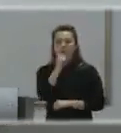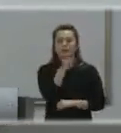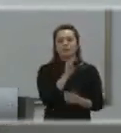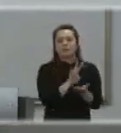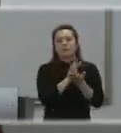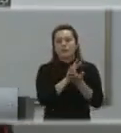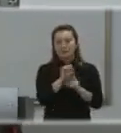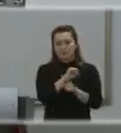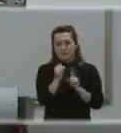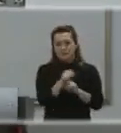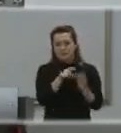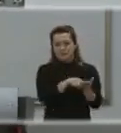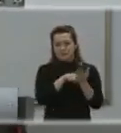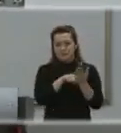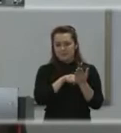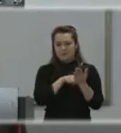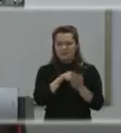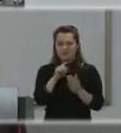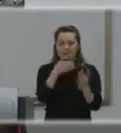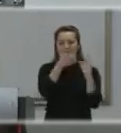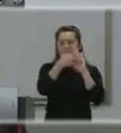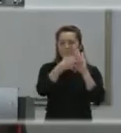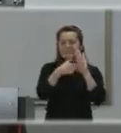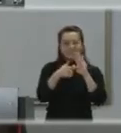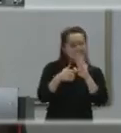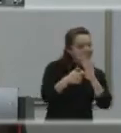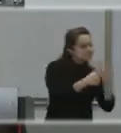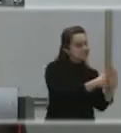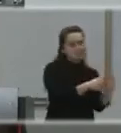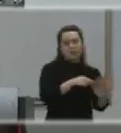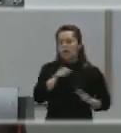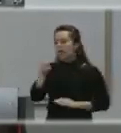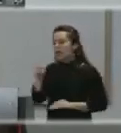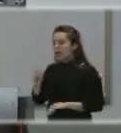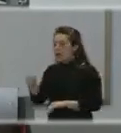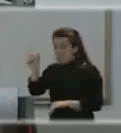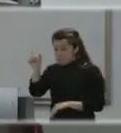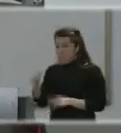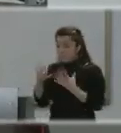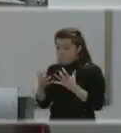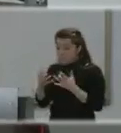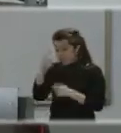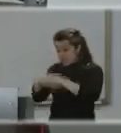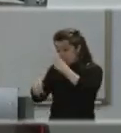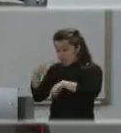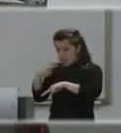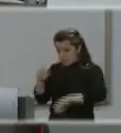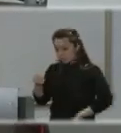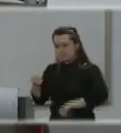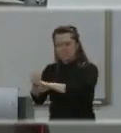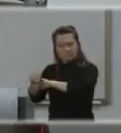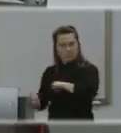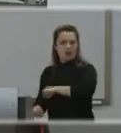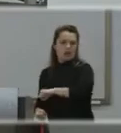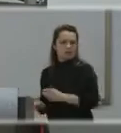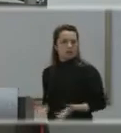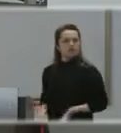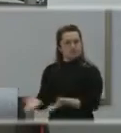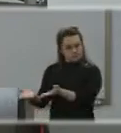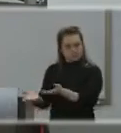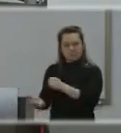nos interesa no es cuál es el diagnóstico, sino cuáles son los apoyos que requiere una persona para ejercer sus derechos, incluyendo